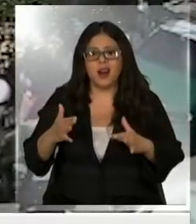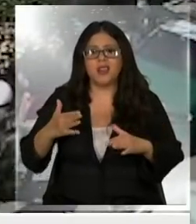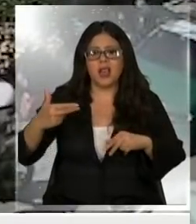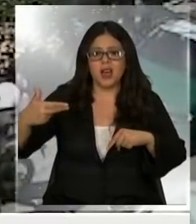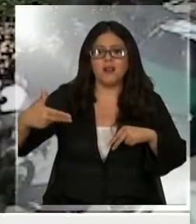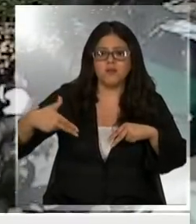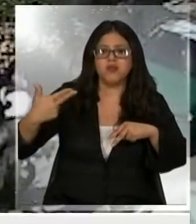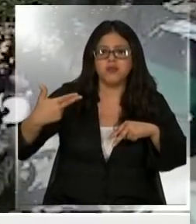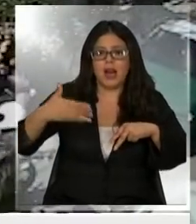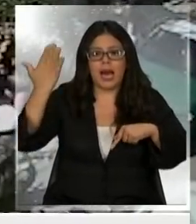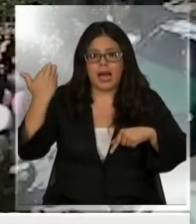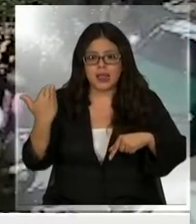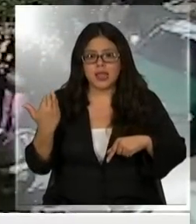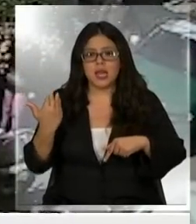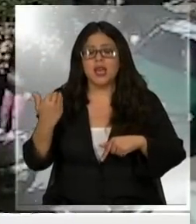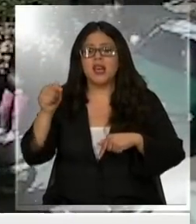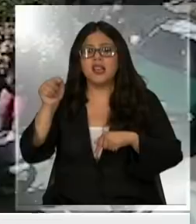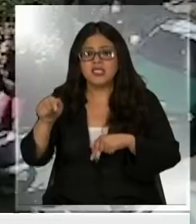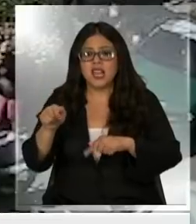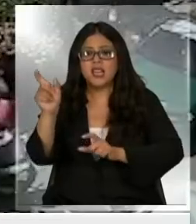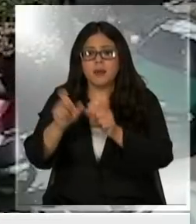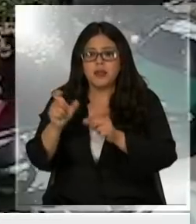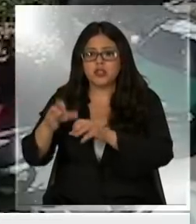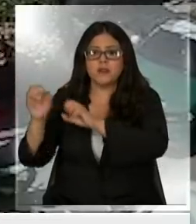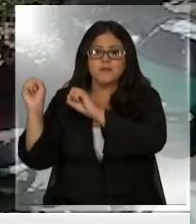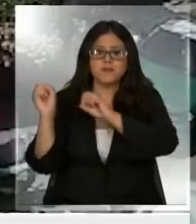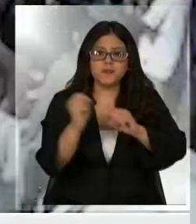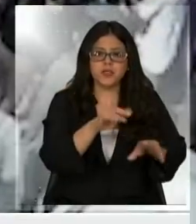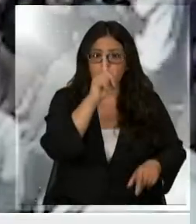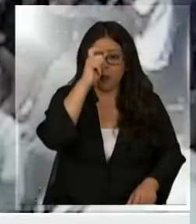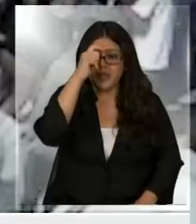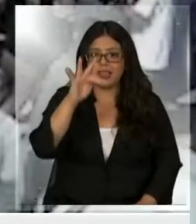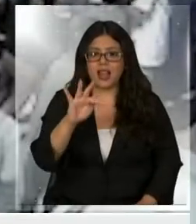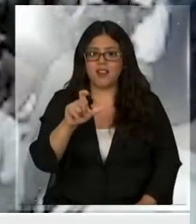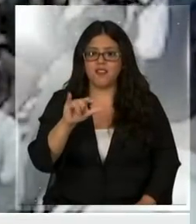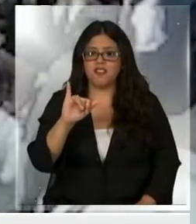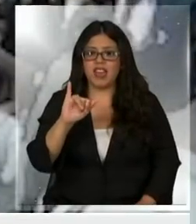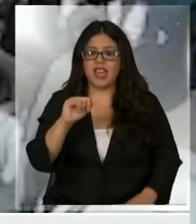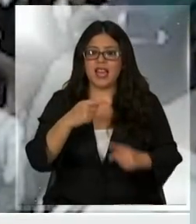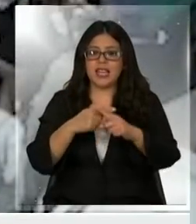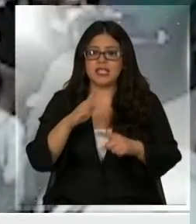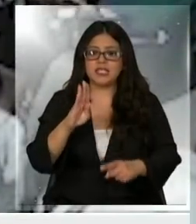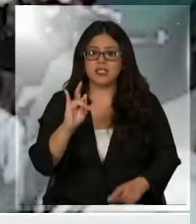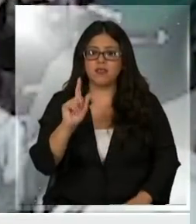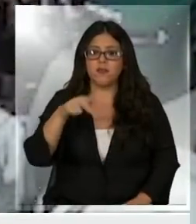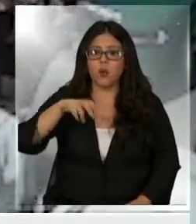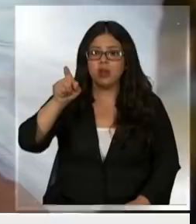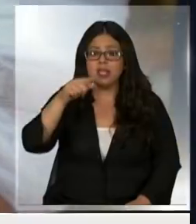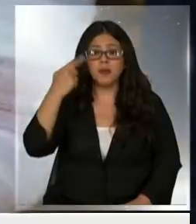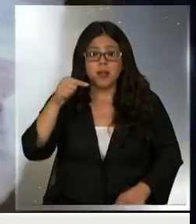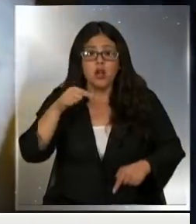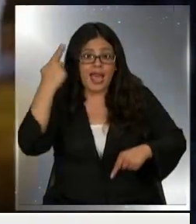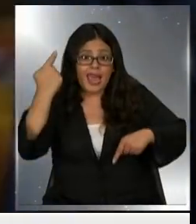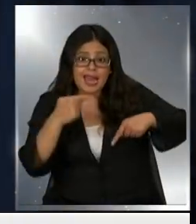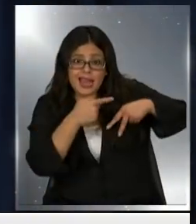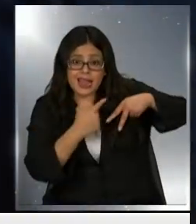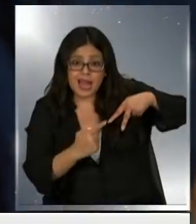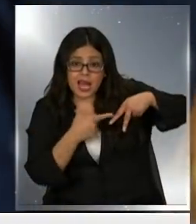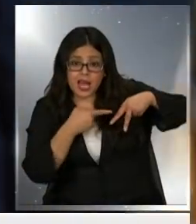en el mismo carro policial, con sirena y todo, me llevan al hospital Félix Bulnes. Favorablemente la herida no